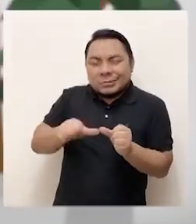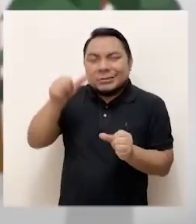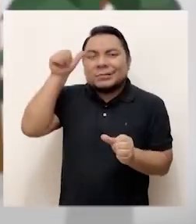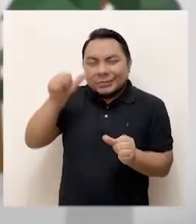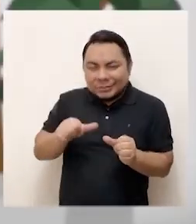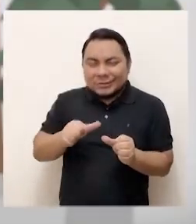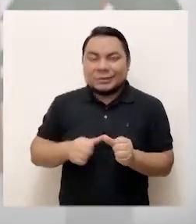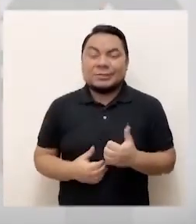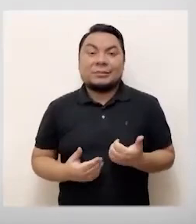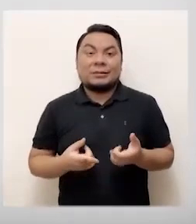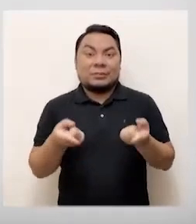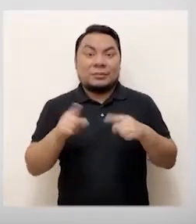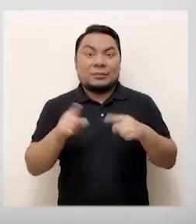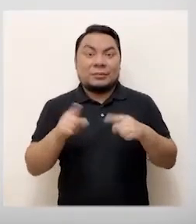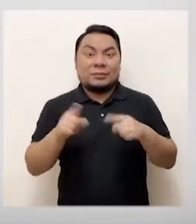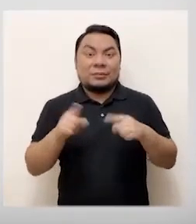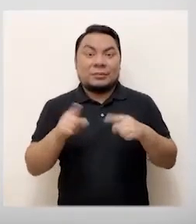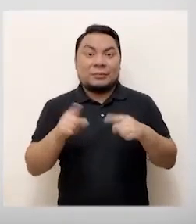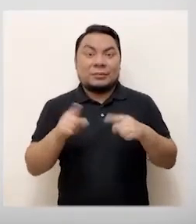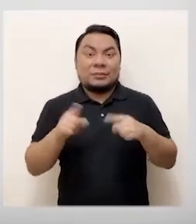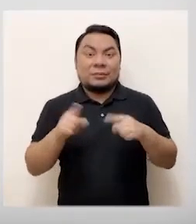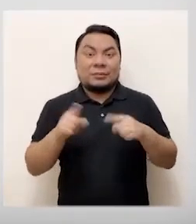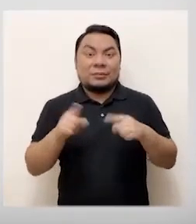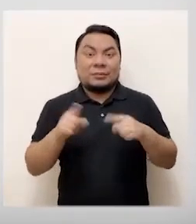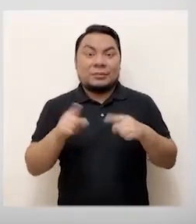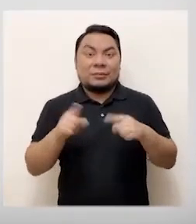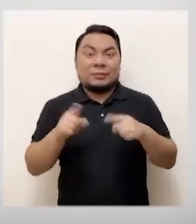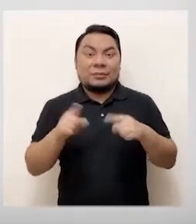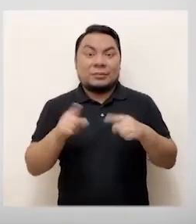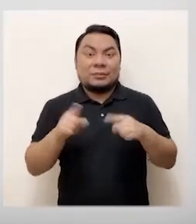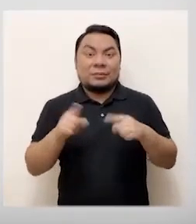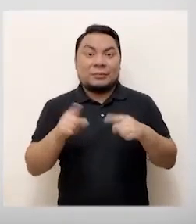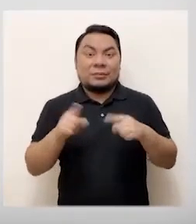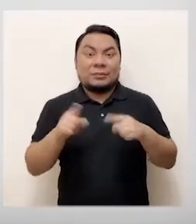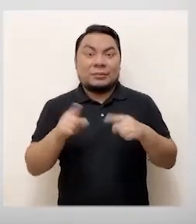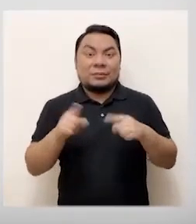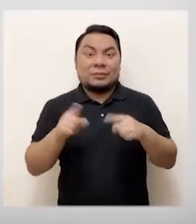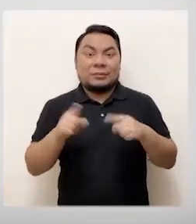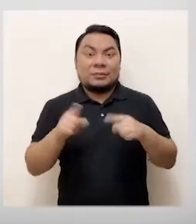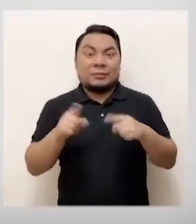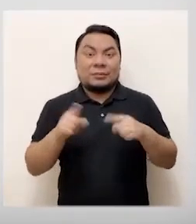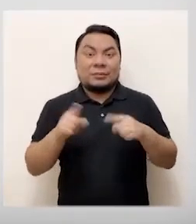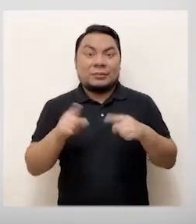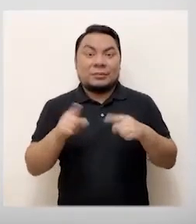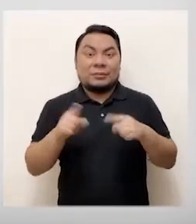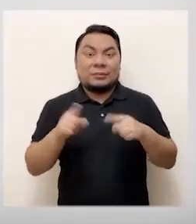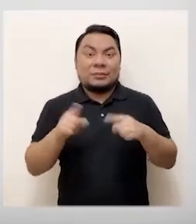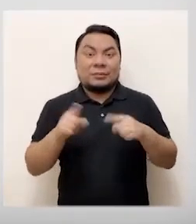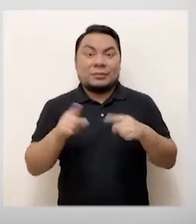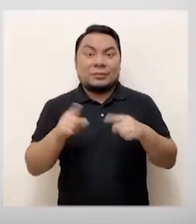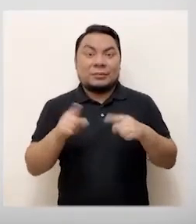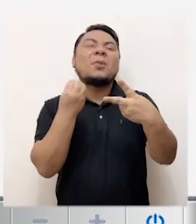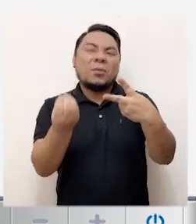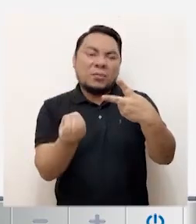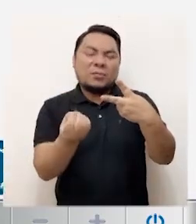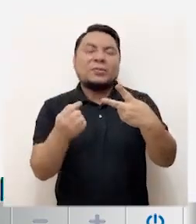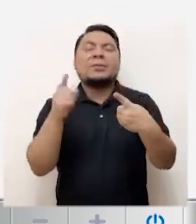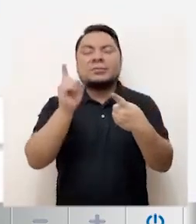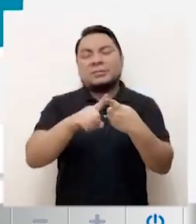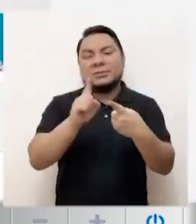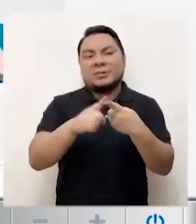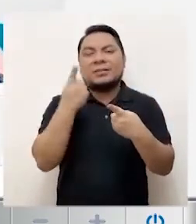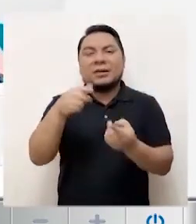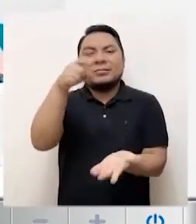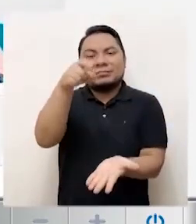Recapitulemos. Desde la página web de la ONP, usted puede hacer sus consultas. Tiene dos opciones.